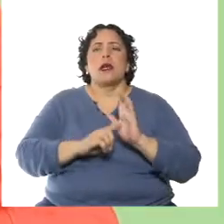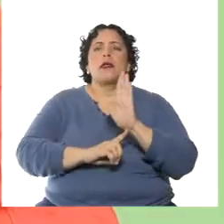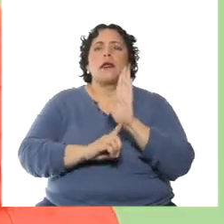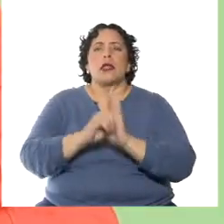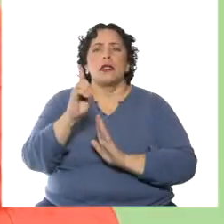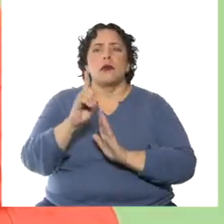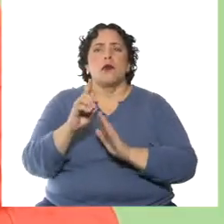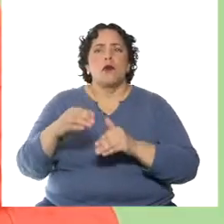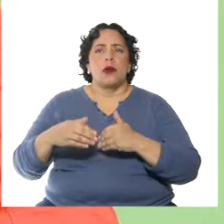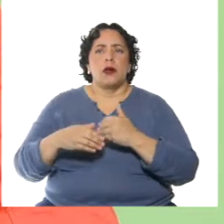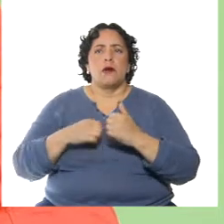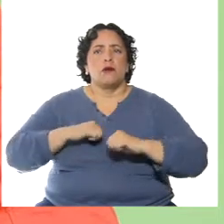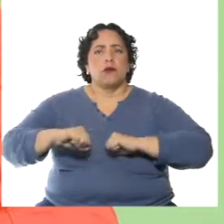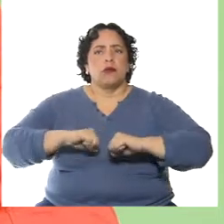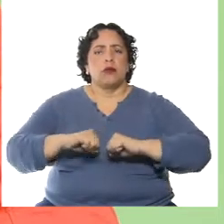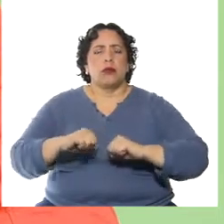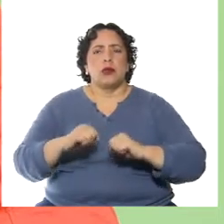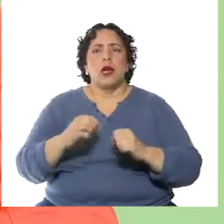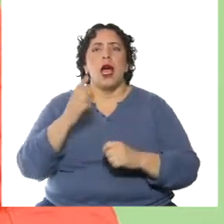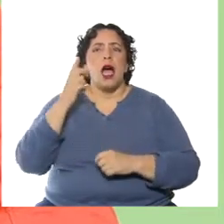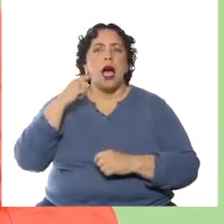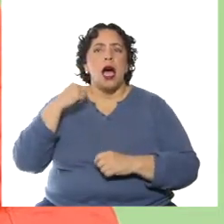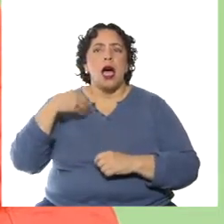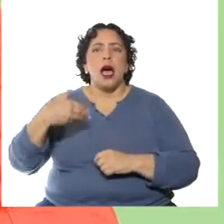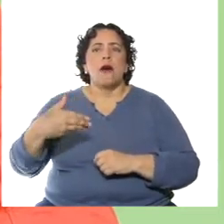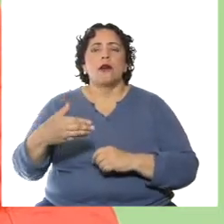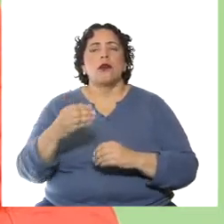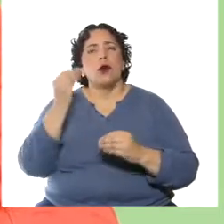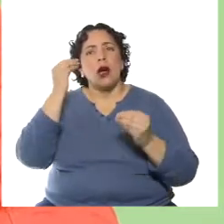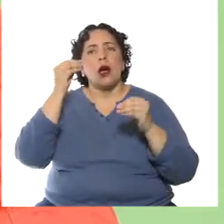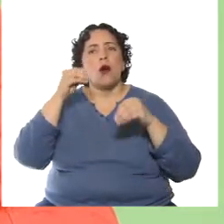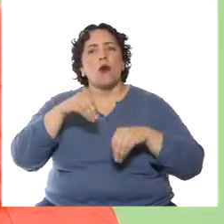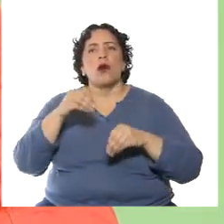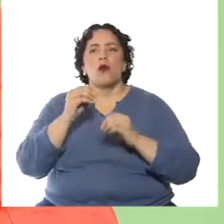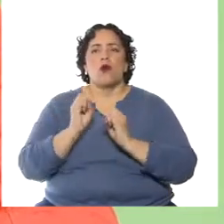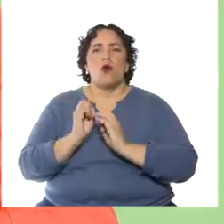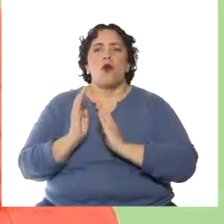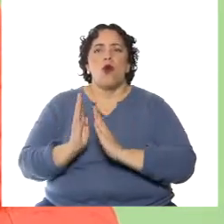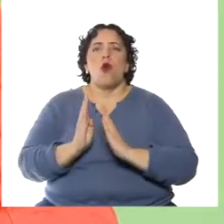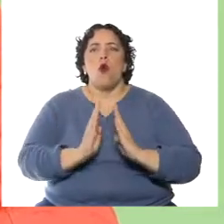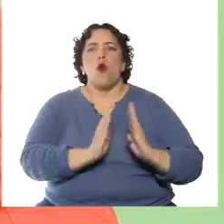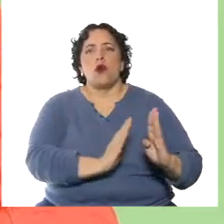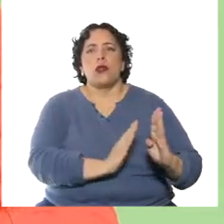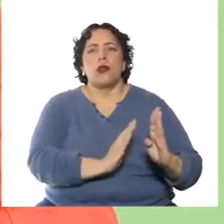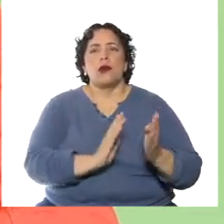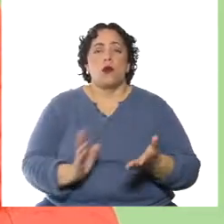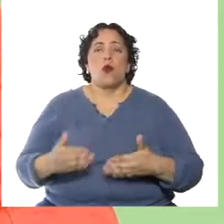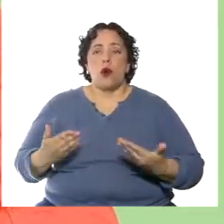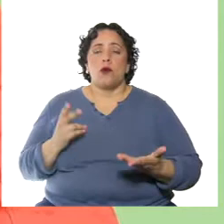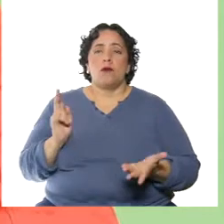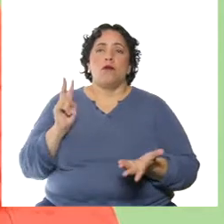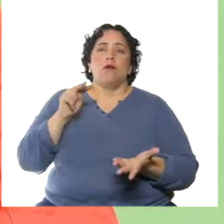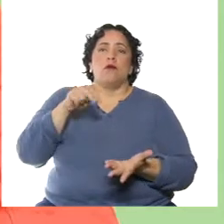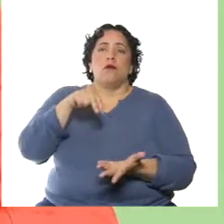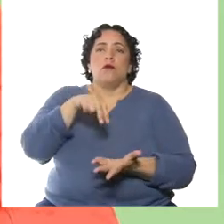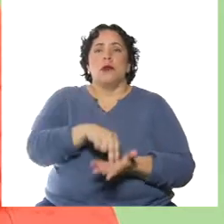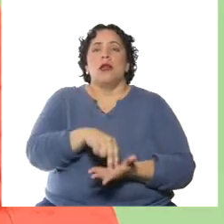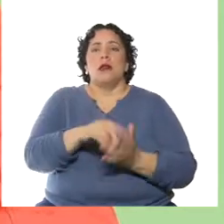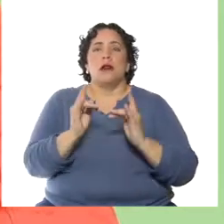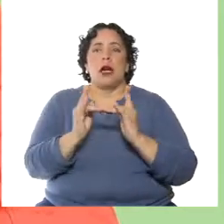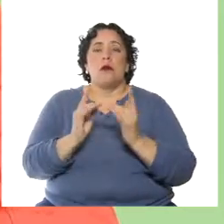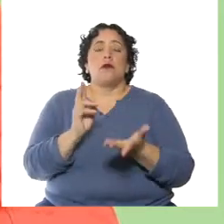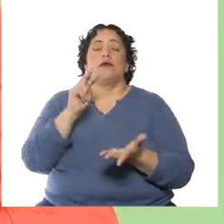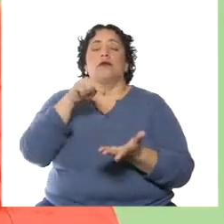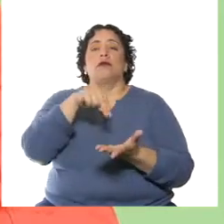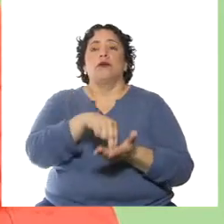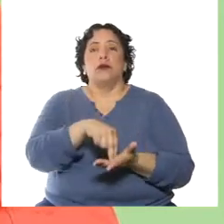desenvolvernos. Por ejemplo, esos hábitos relacionados ¿con qué? Con el orden a la hora de levantarnos.